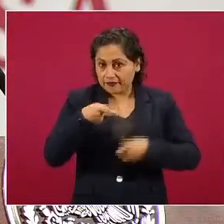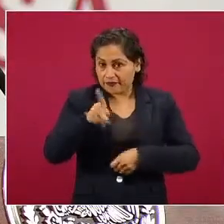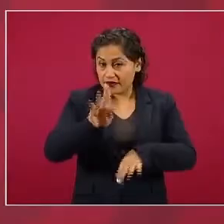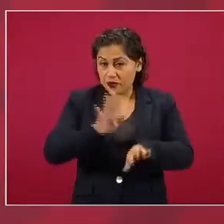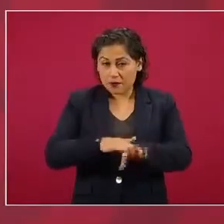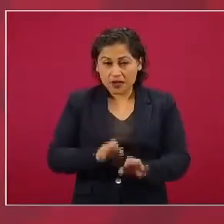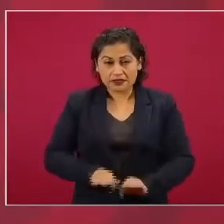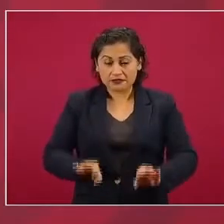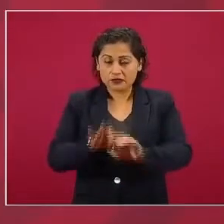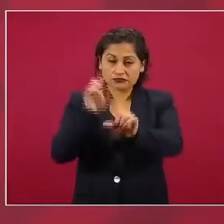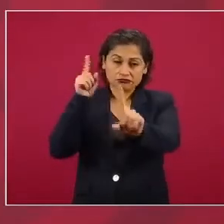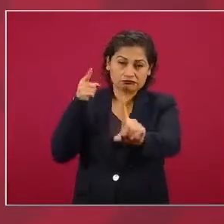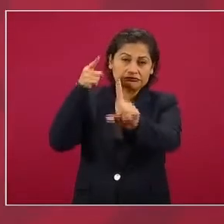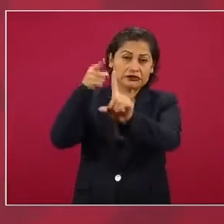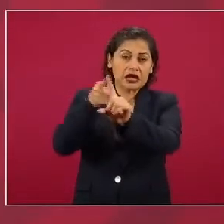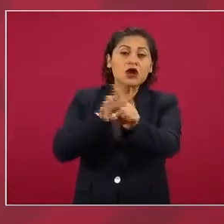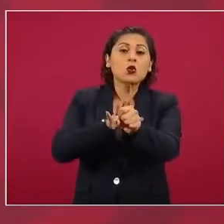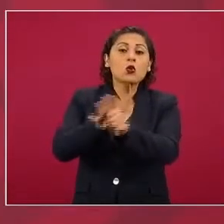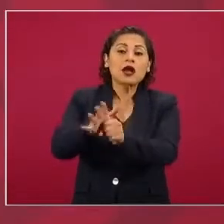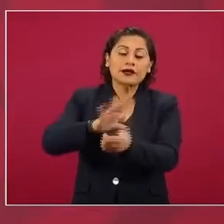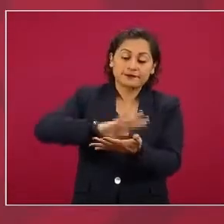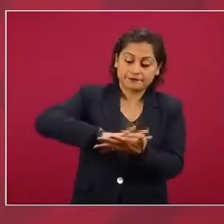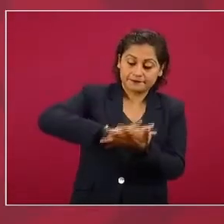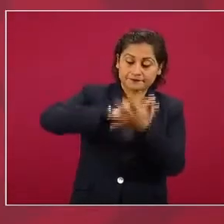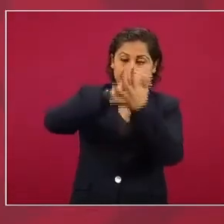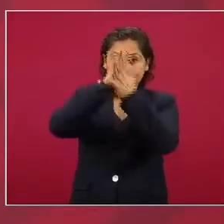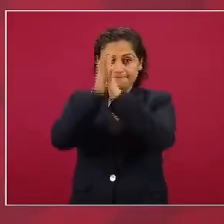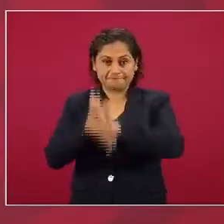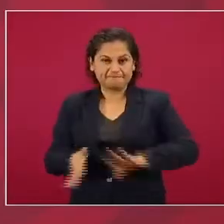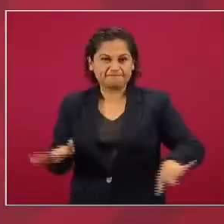es la transformación. Eso es lo más importante.